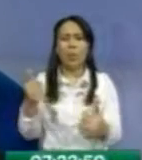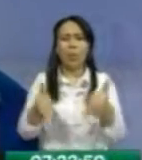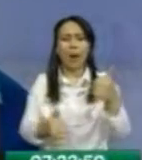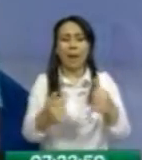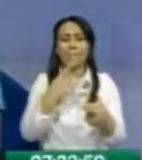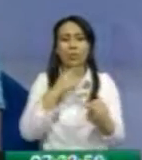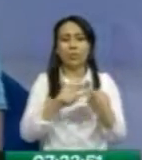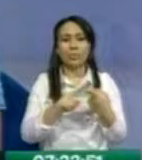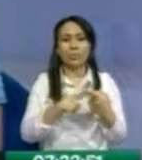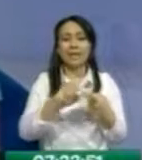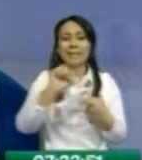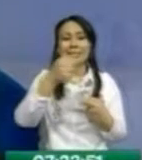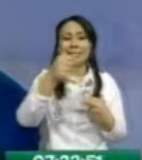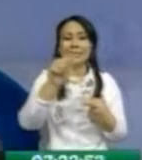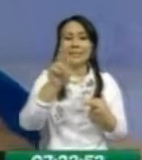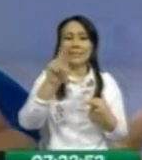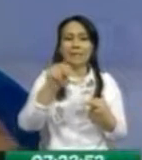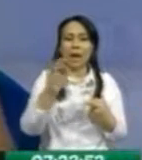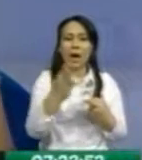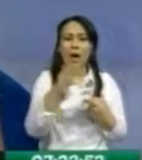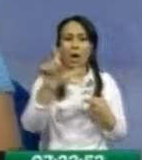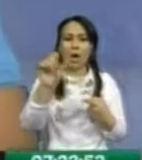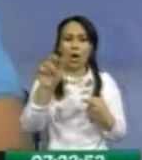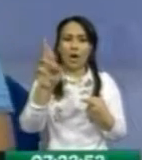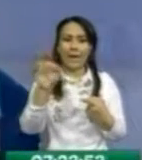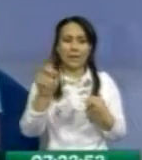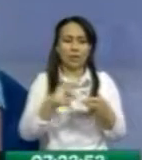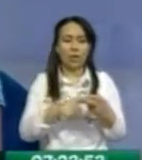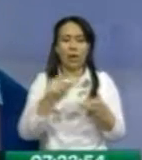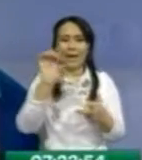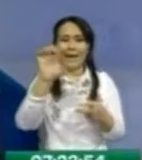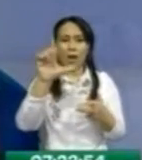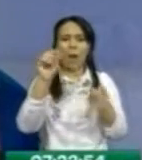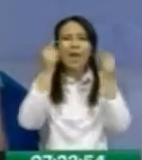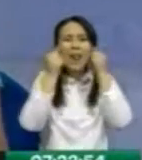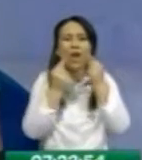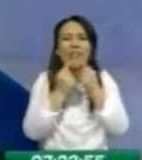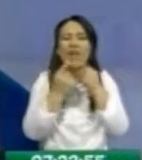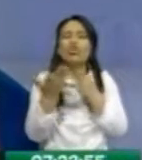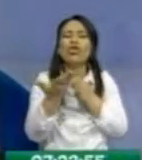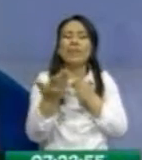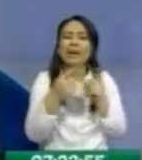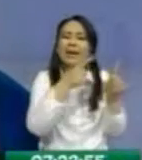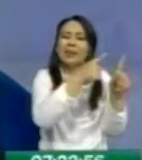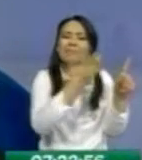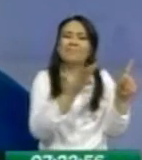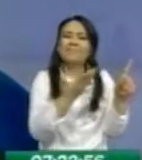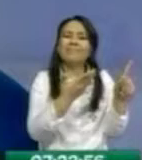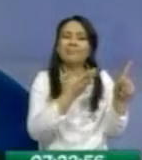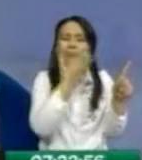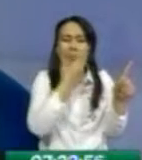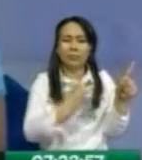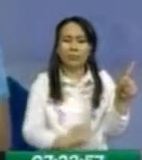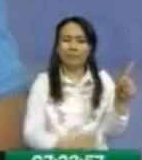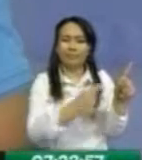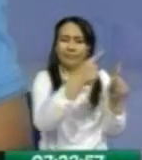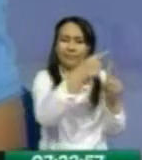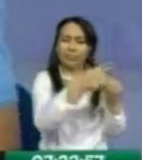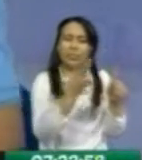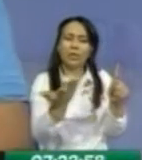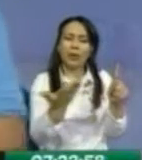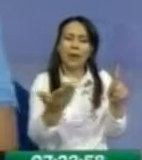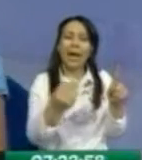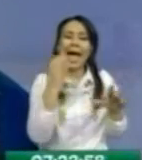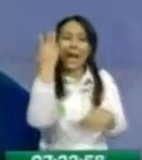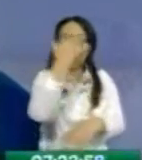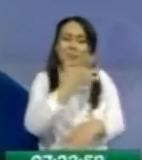cuáles? Por ejemplo, el cantón San Lorenzo y Eloy Alfaro en la provincia de Esmeraldas y en el cantón Lago Agrio. Ahí pudimos determinar que hay una reducción importante de la